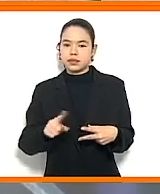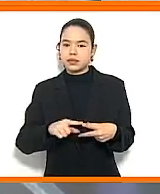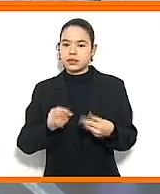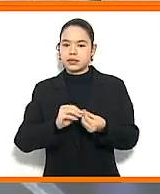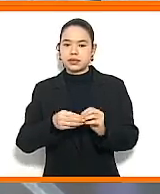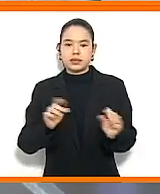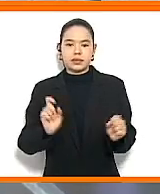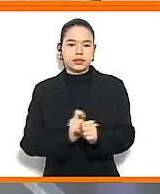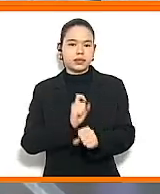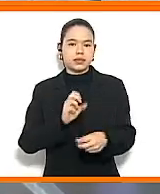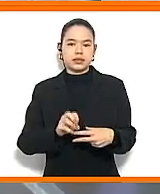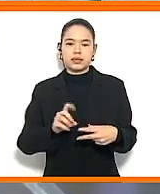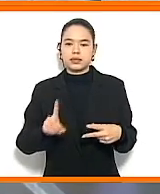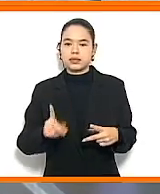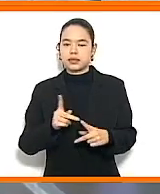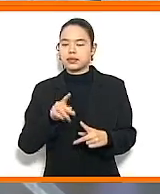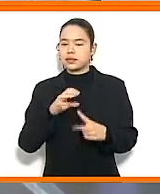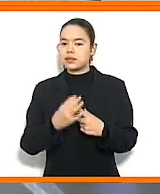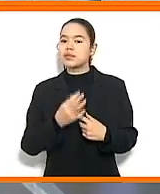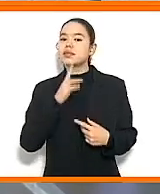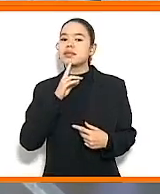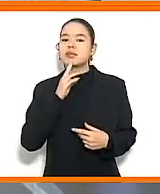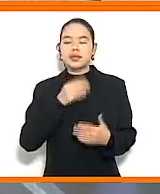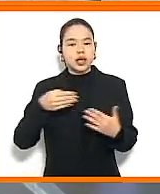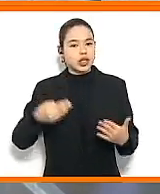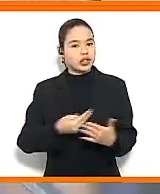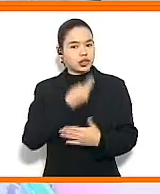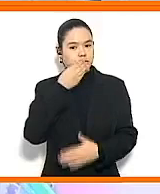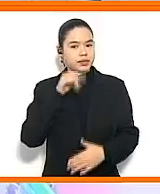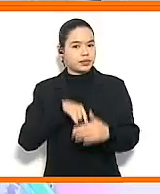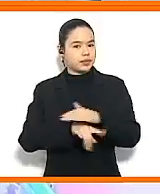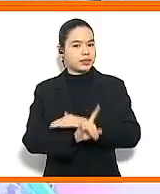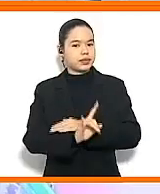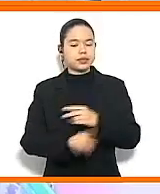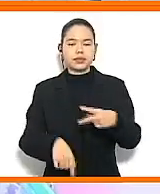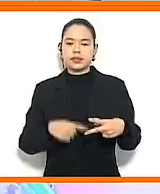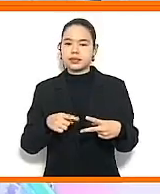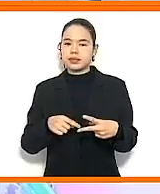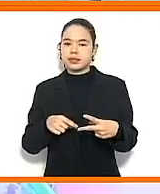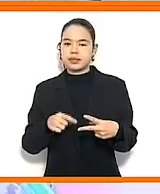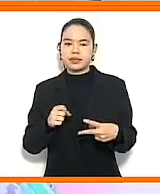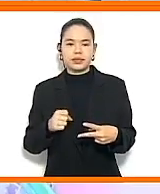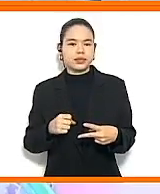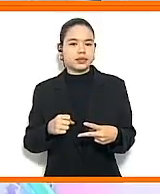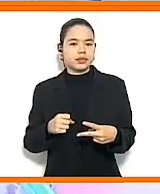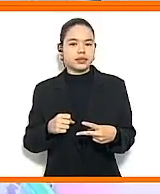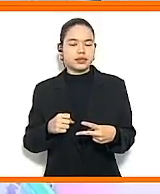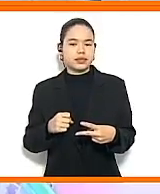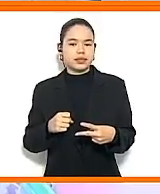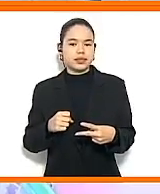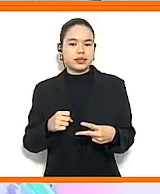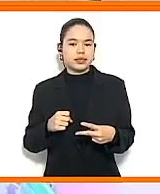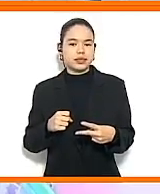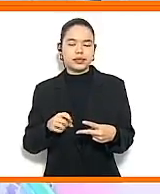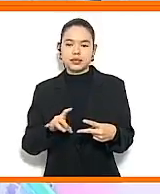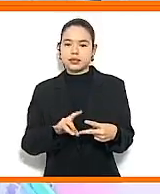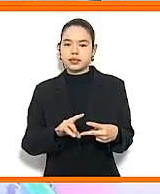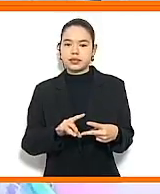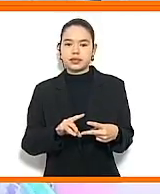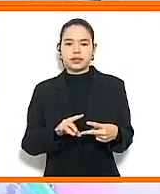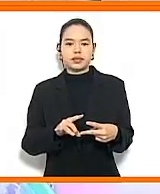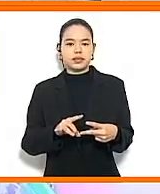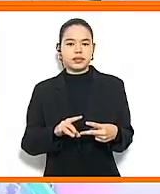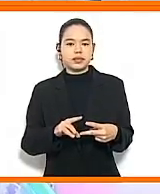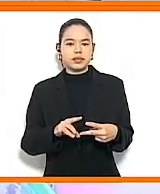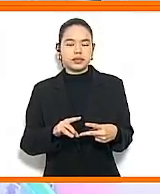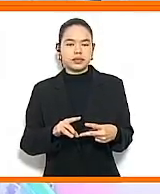favorecido 01 con su catrachada sopa de caracol. Segundo número ganador, su primer dígito es el 8, segundo